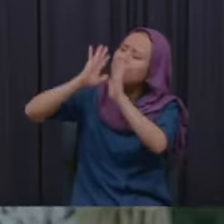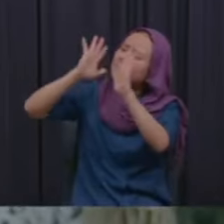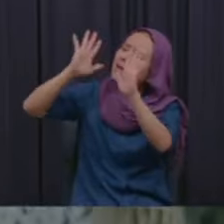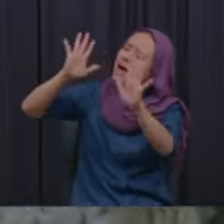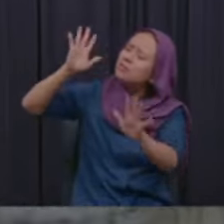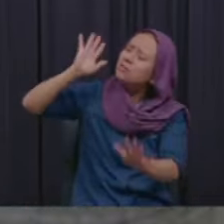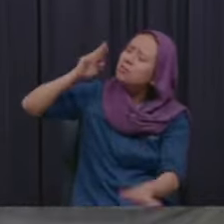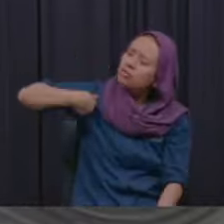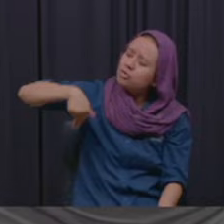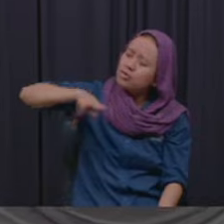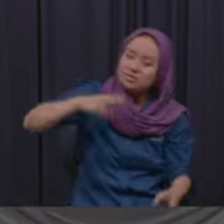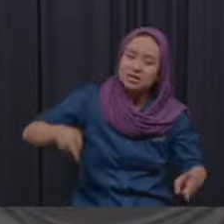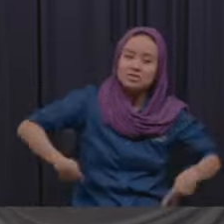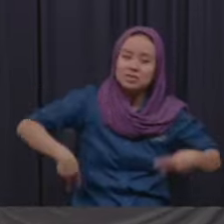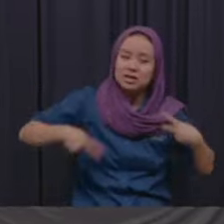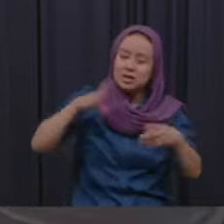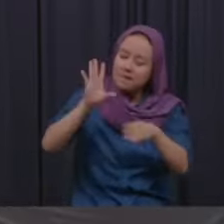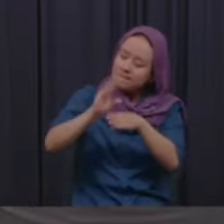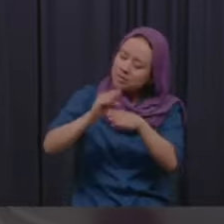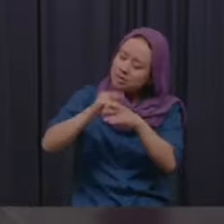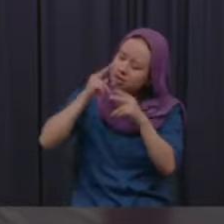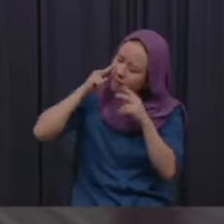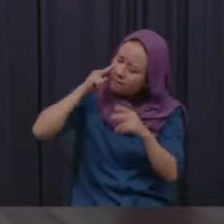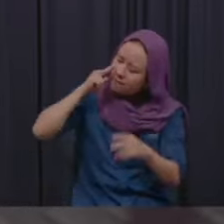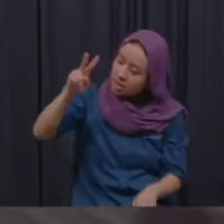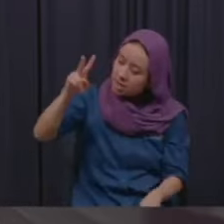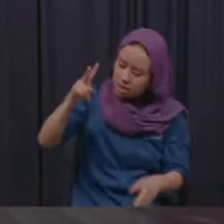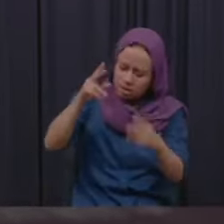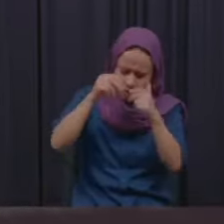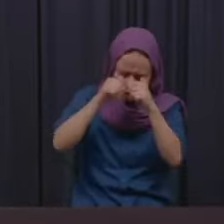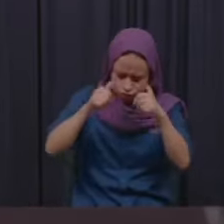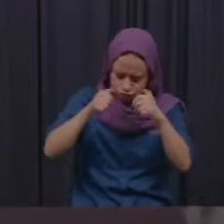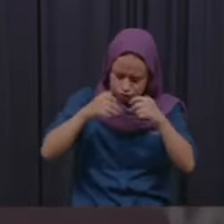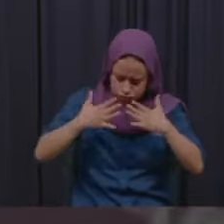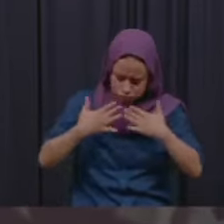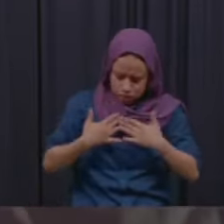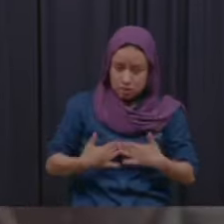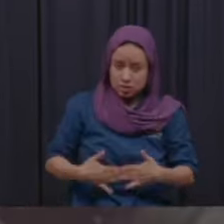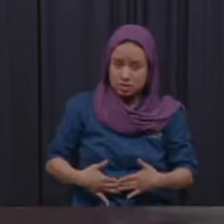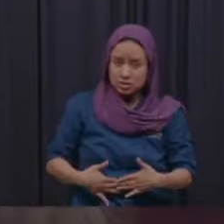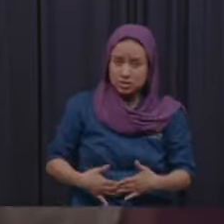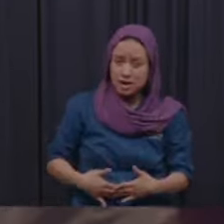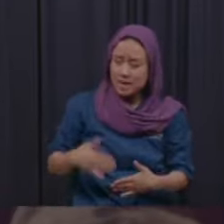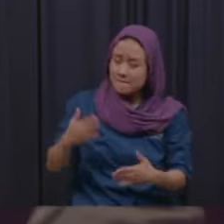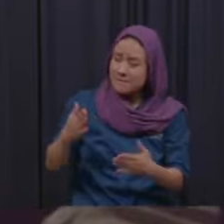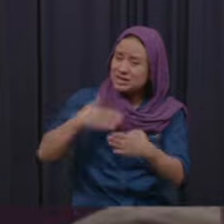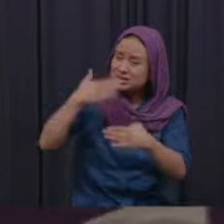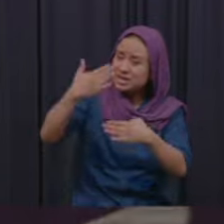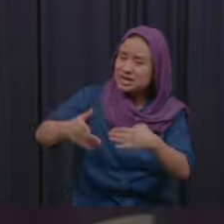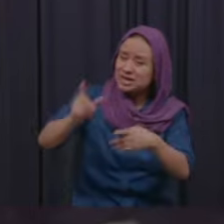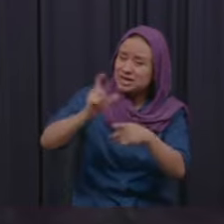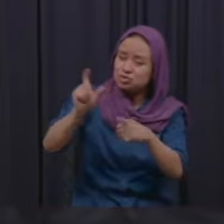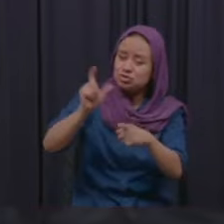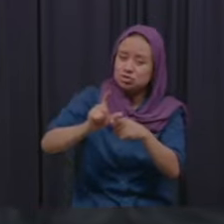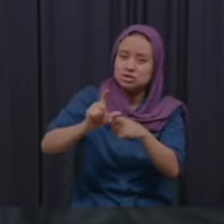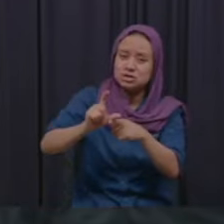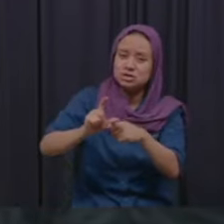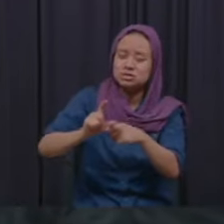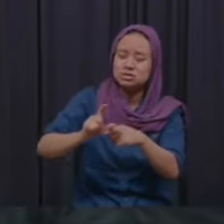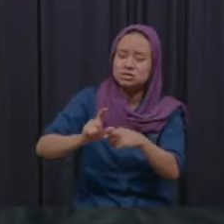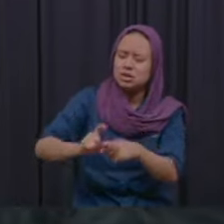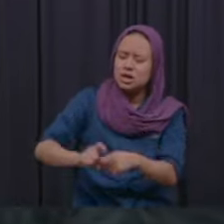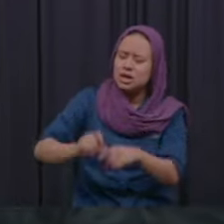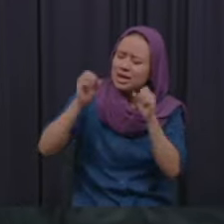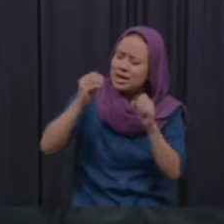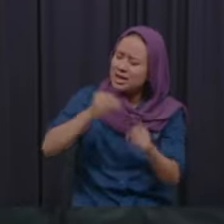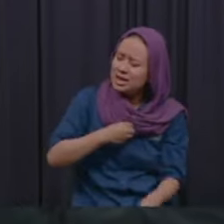Permítenos ver, Señor, más allá de lo que la gente mira normalmente.